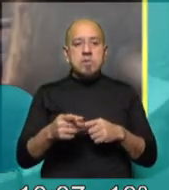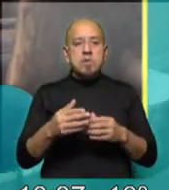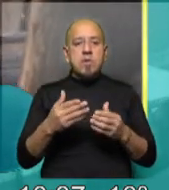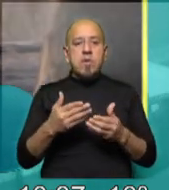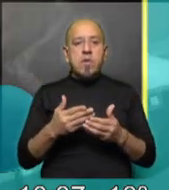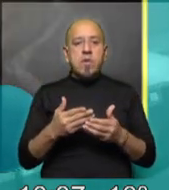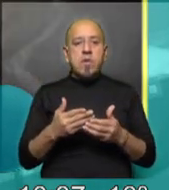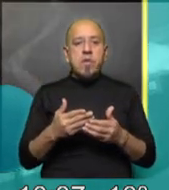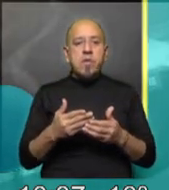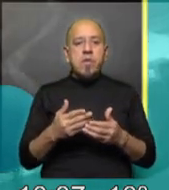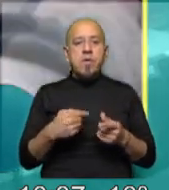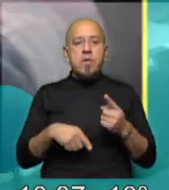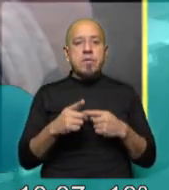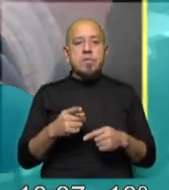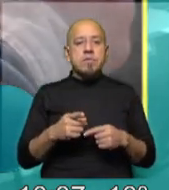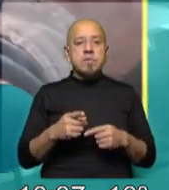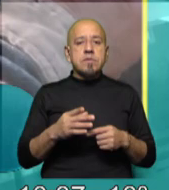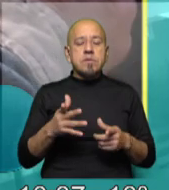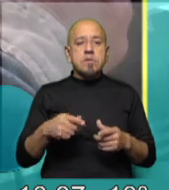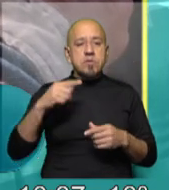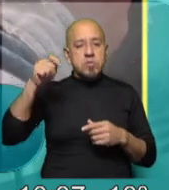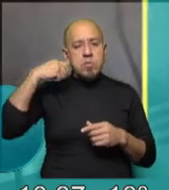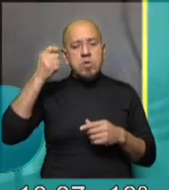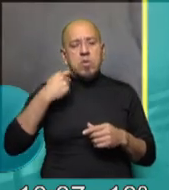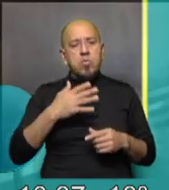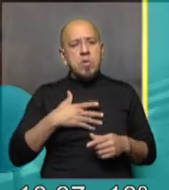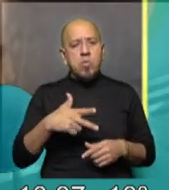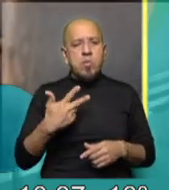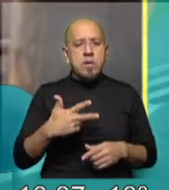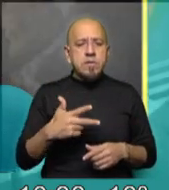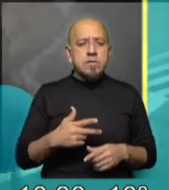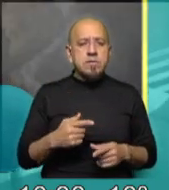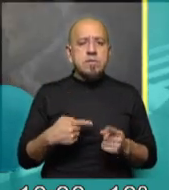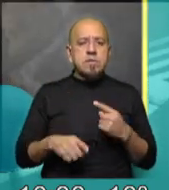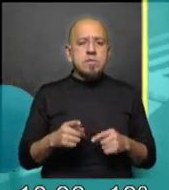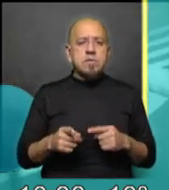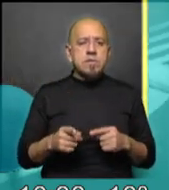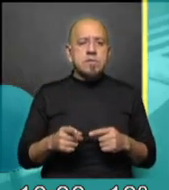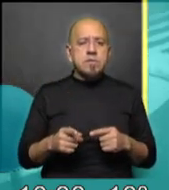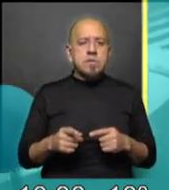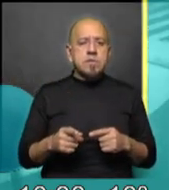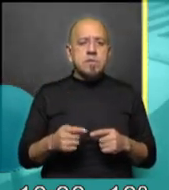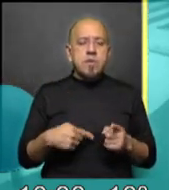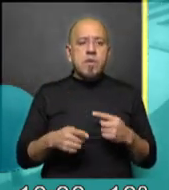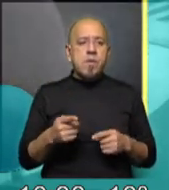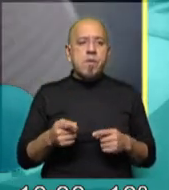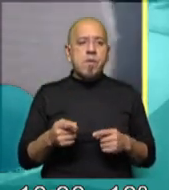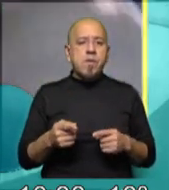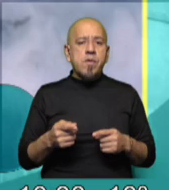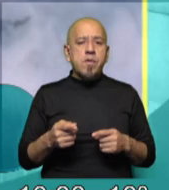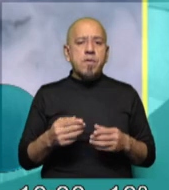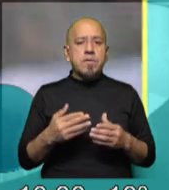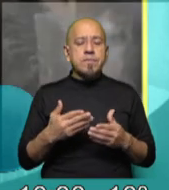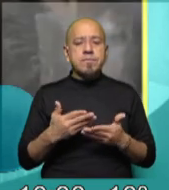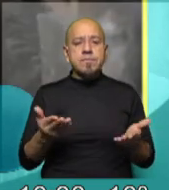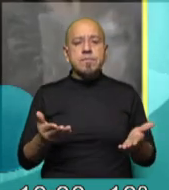árido, que es la montaña. Y es una película muy humana, muy sensible, no sensiblera, sensible, que habla del paso del tiempo, que